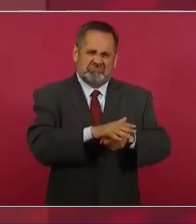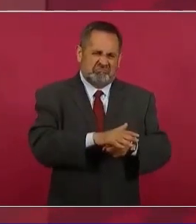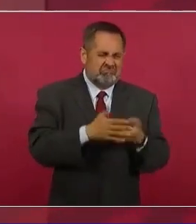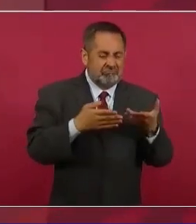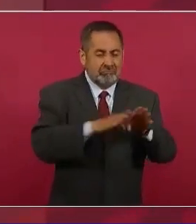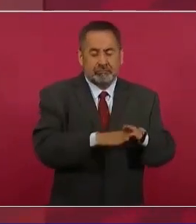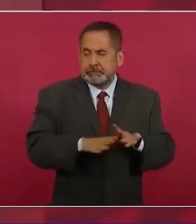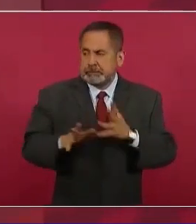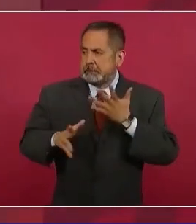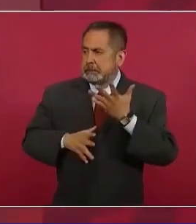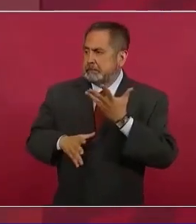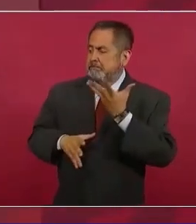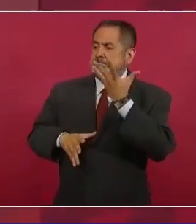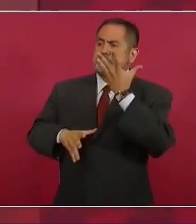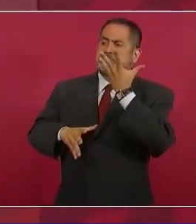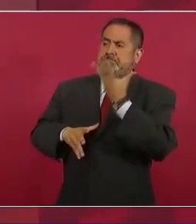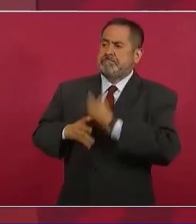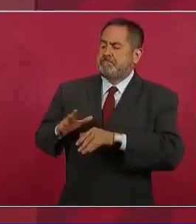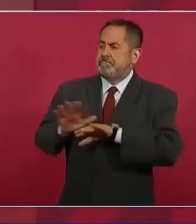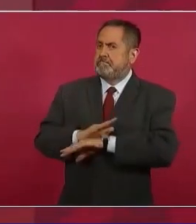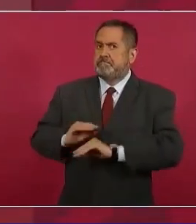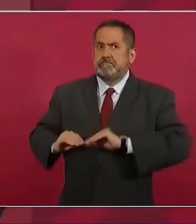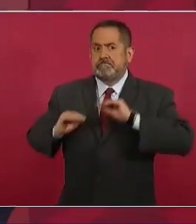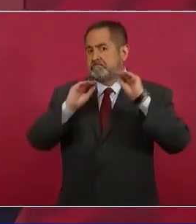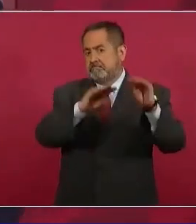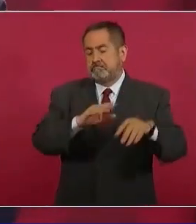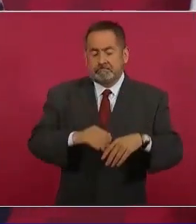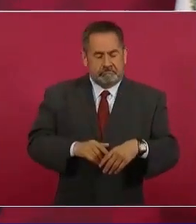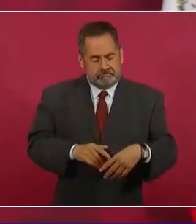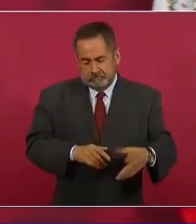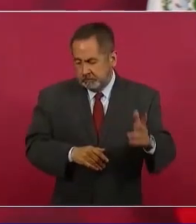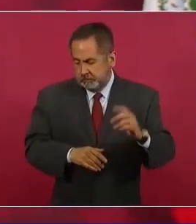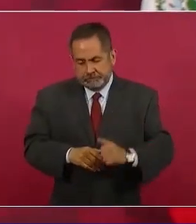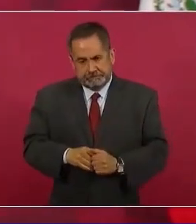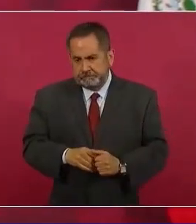se tuvo que ir, le dio